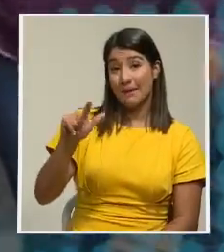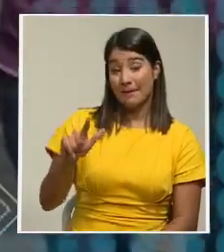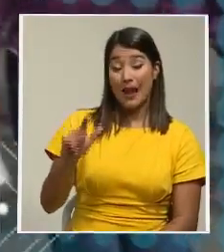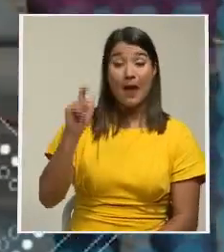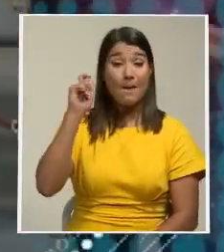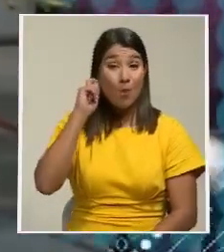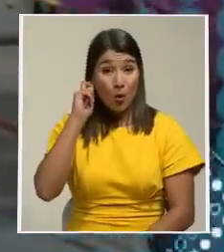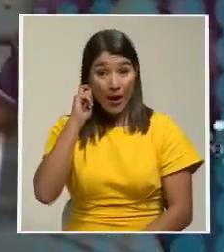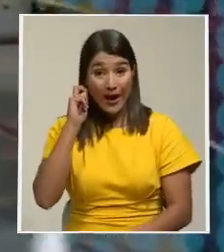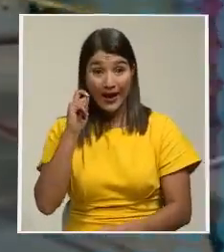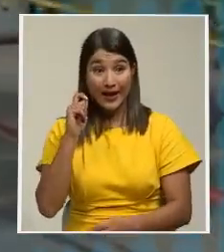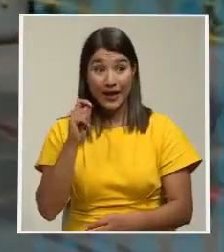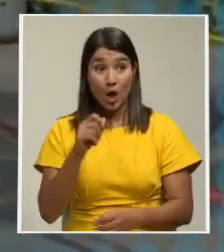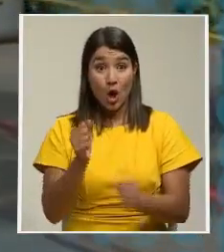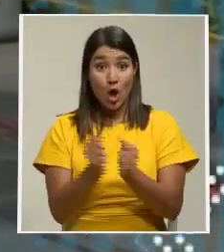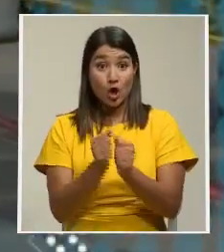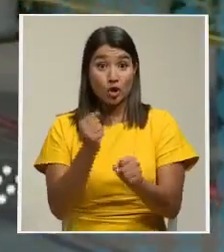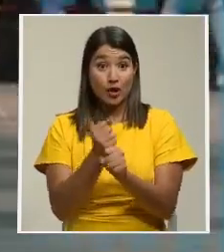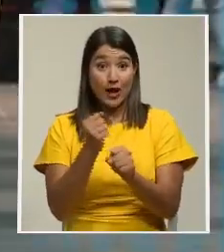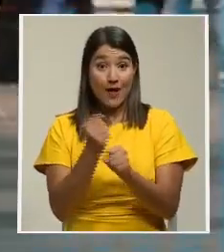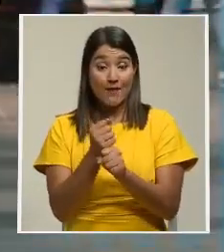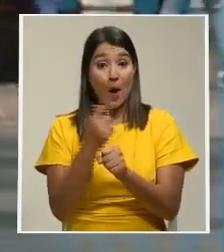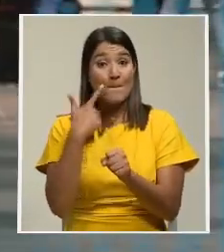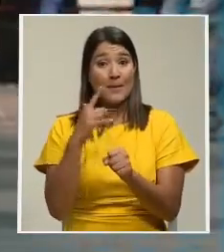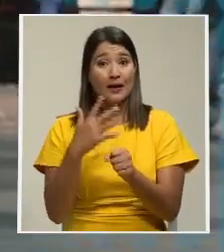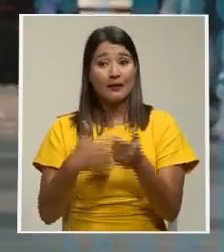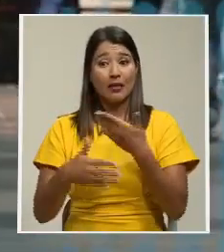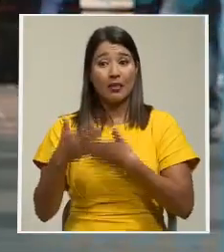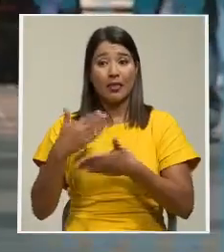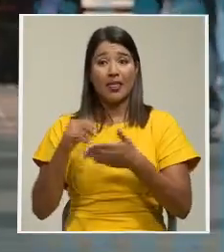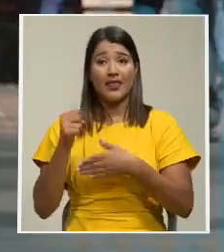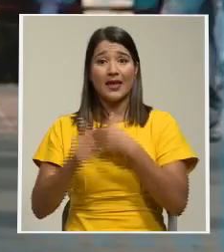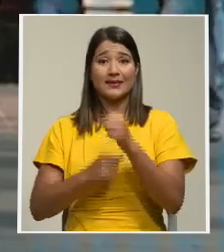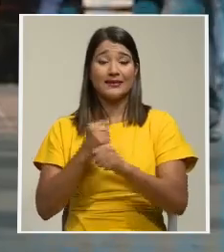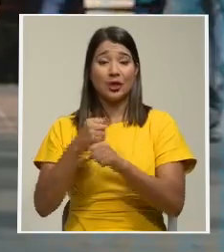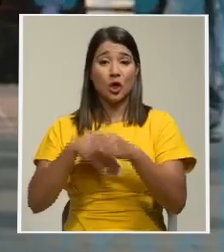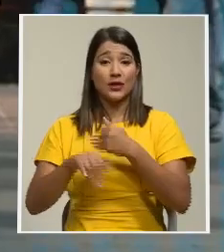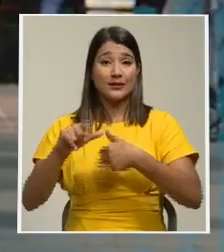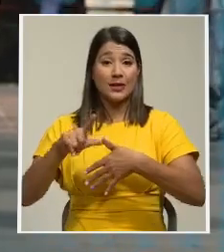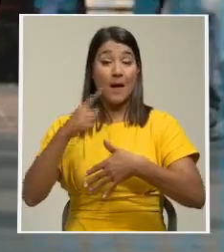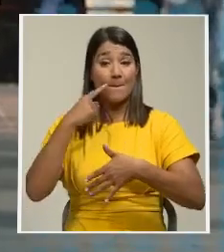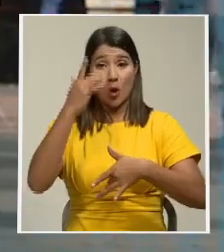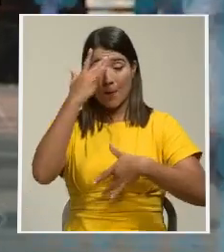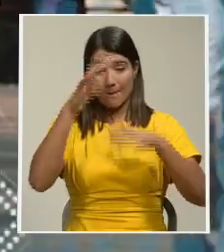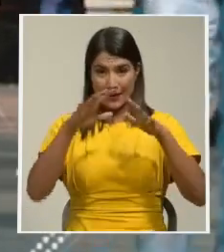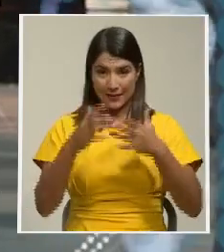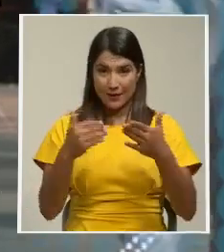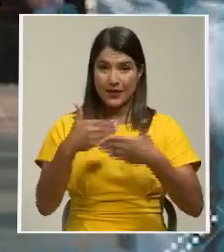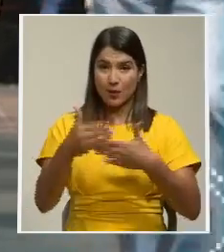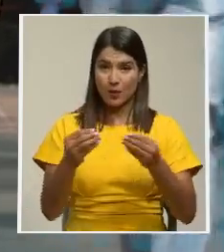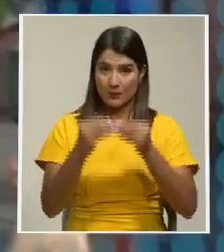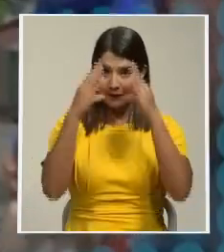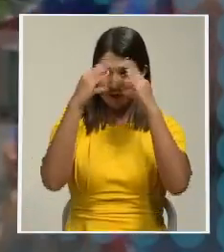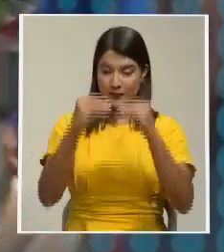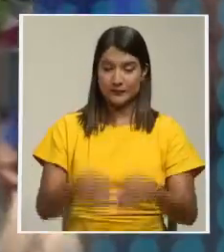mujeres en el mercado laboral retrocedió una década en Latinoamérica debido a la pandemia. Los detalles en minutos.